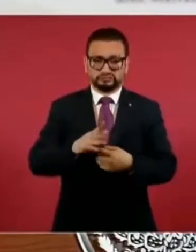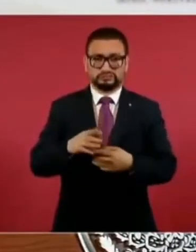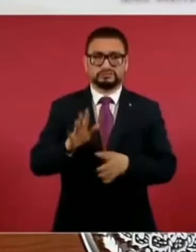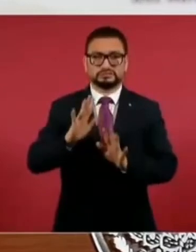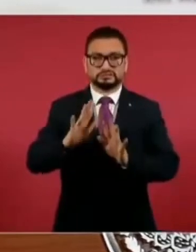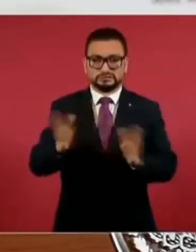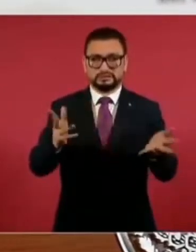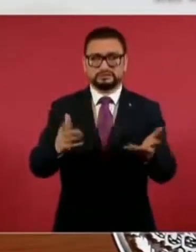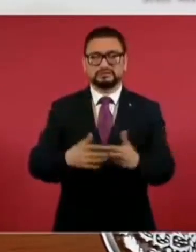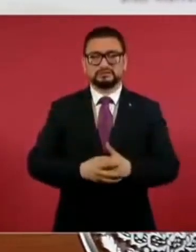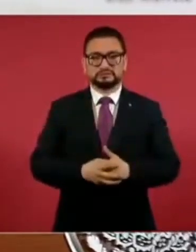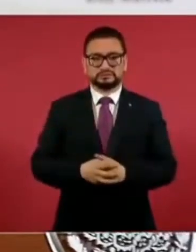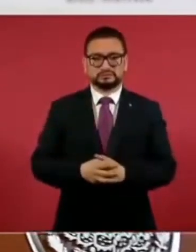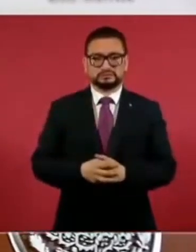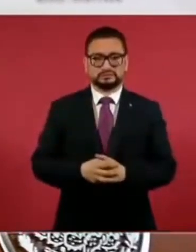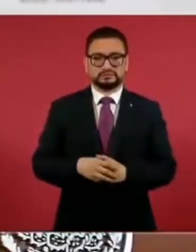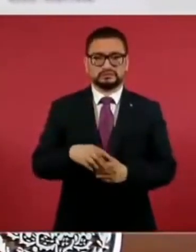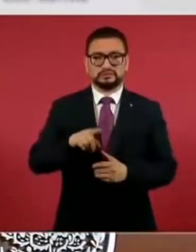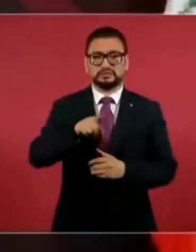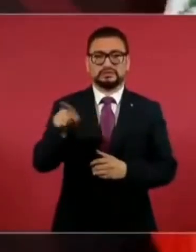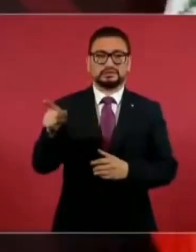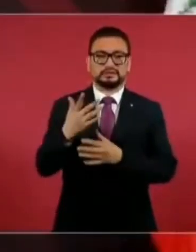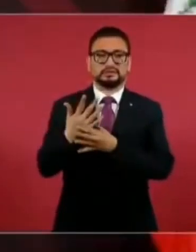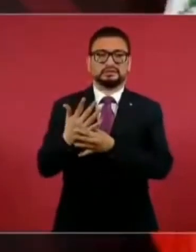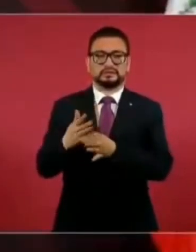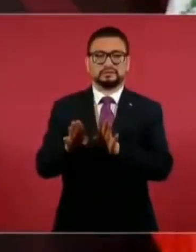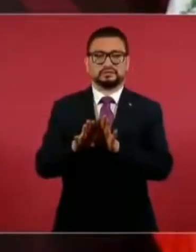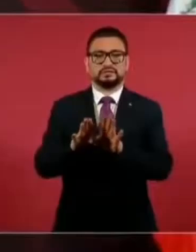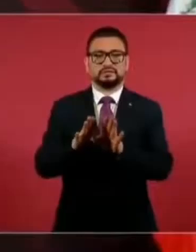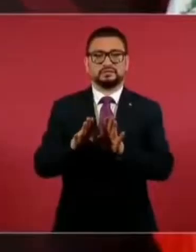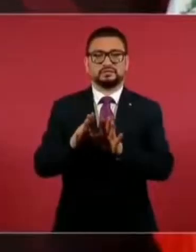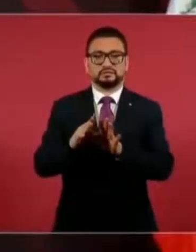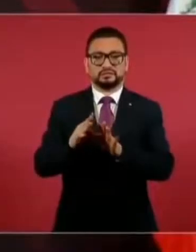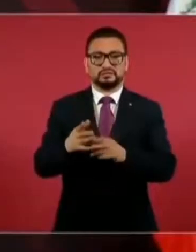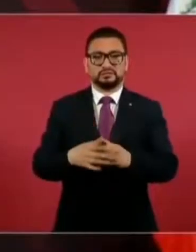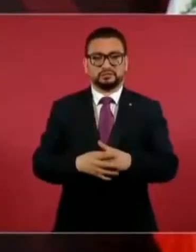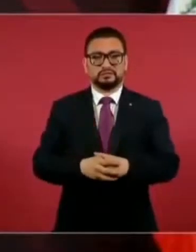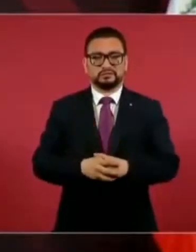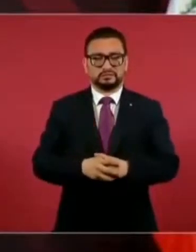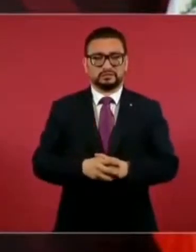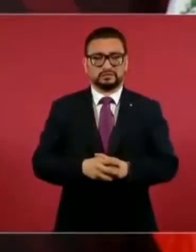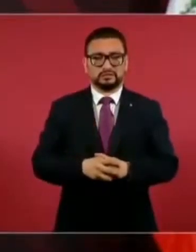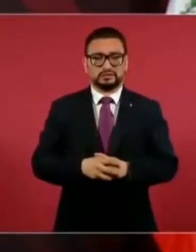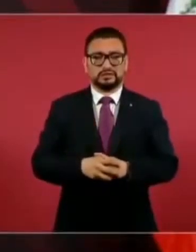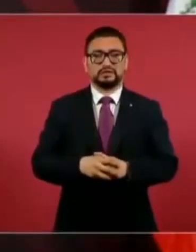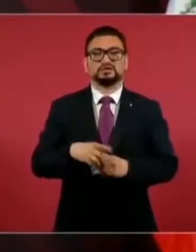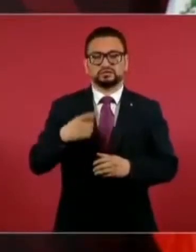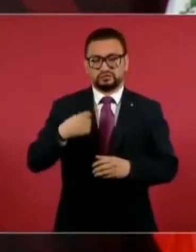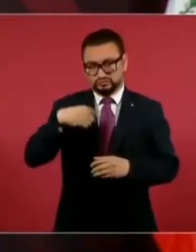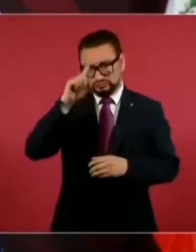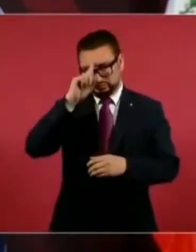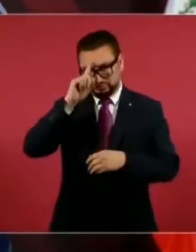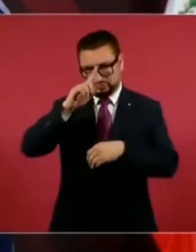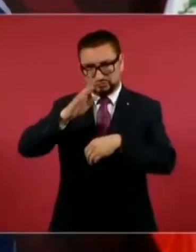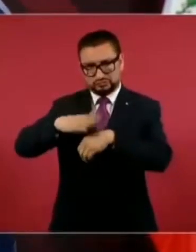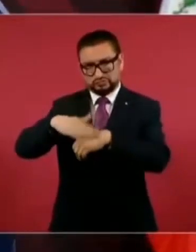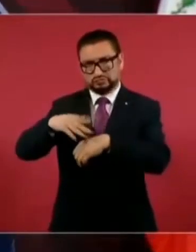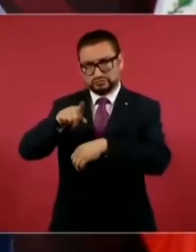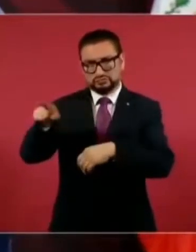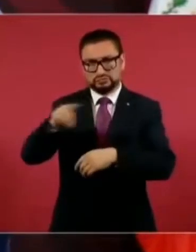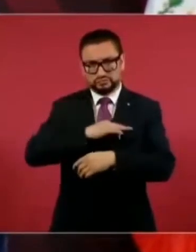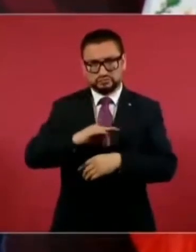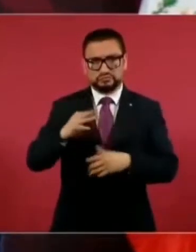Ahora es hasta para un desplegado, se los sugiero.